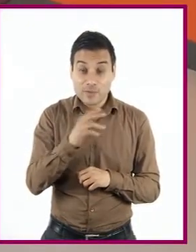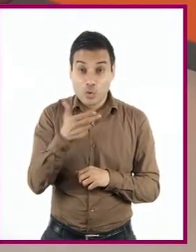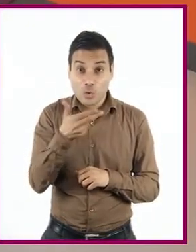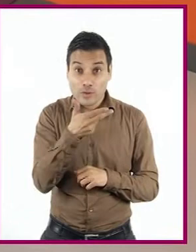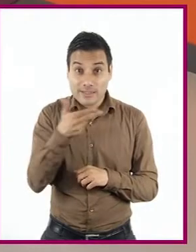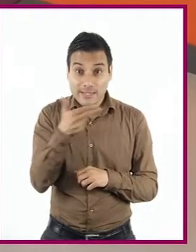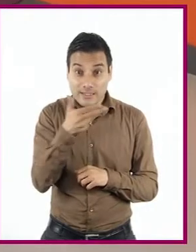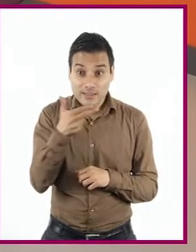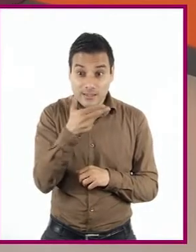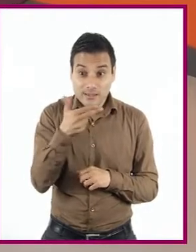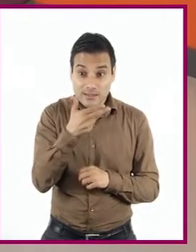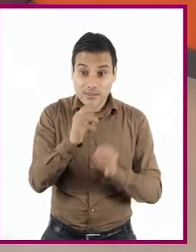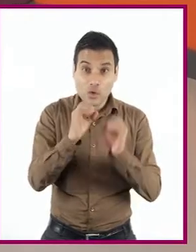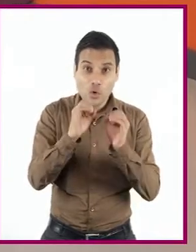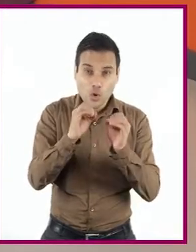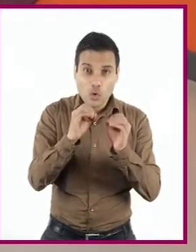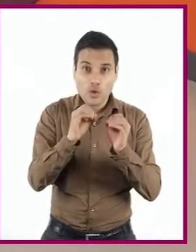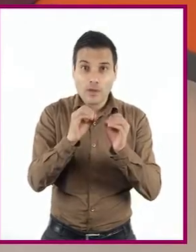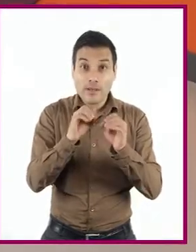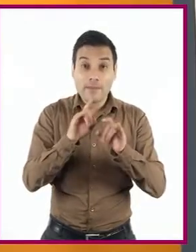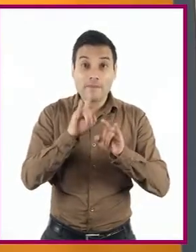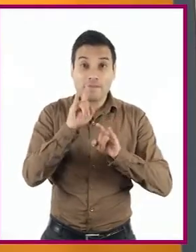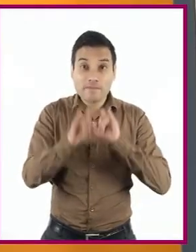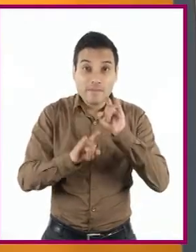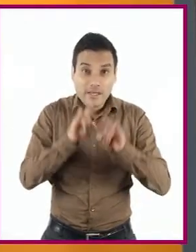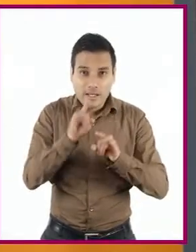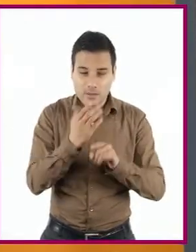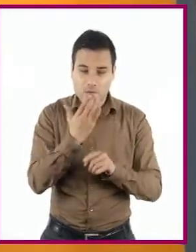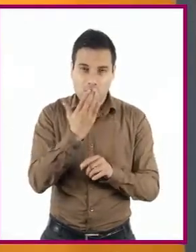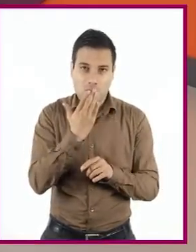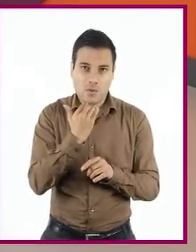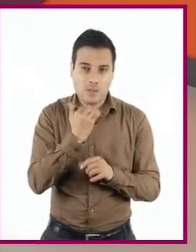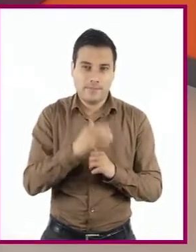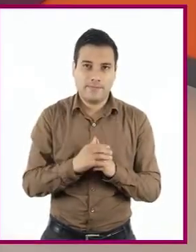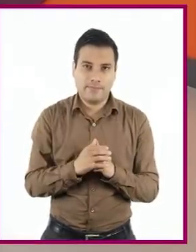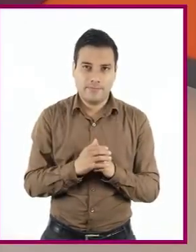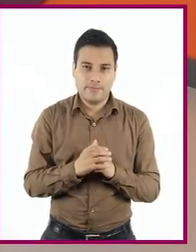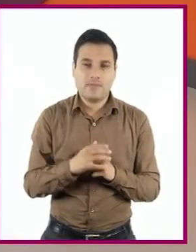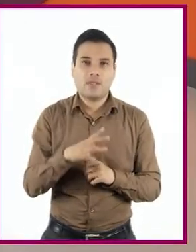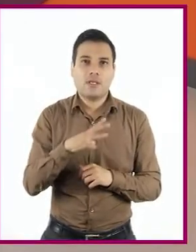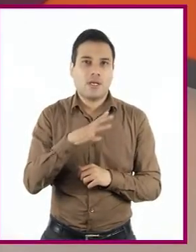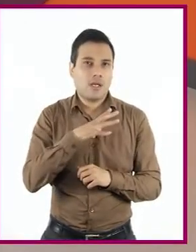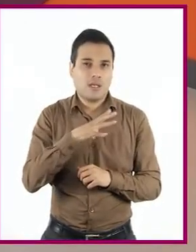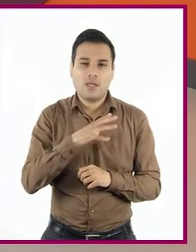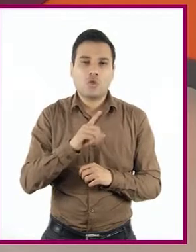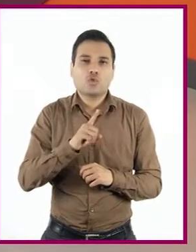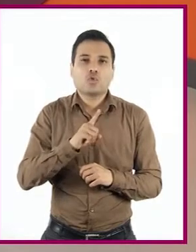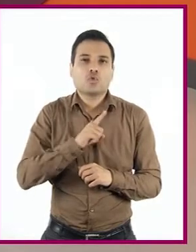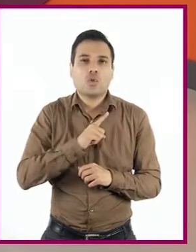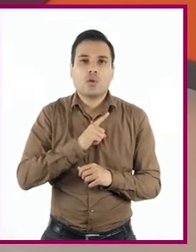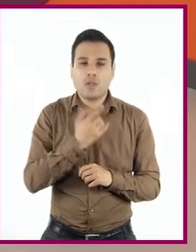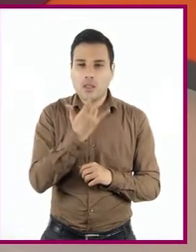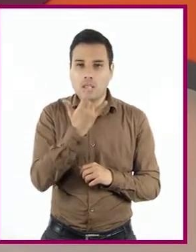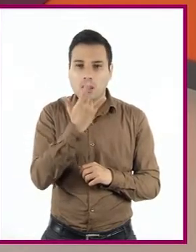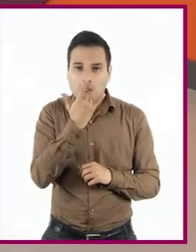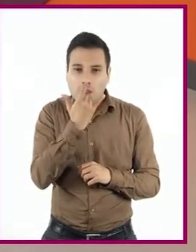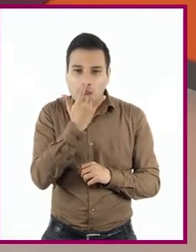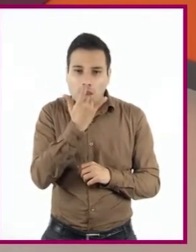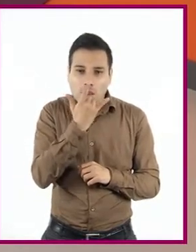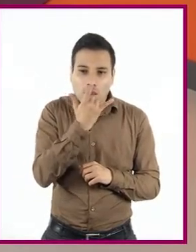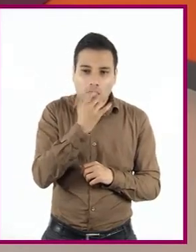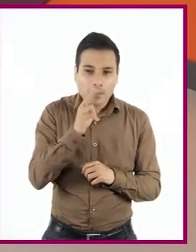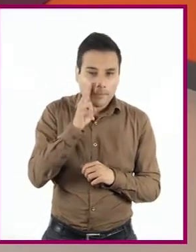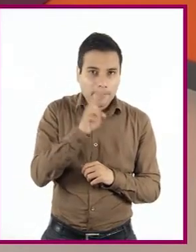hoteles o parques de diversiones. Al contrario, lo que van a hacer en la Luna simplemente es contemplar. Y con la